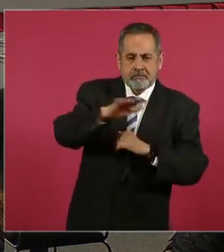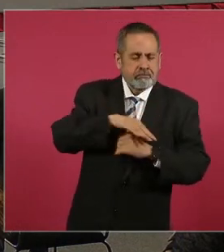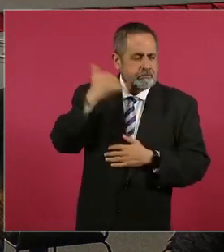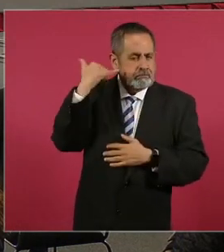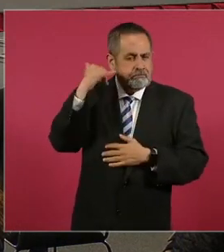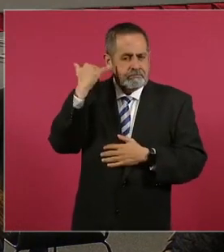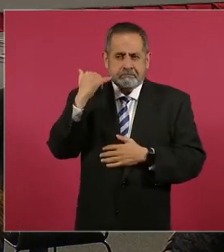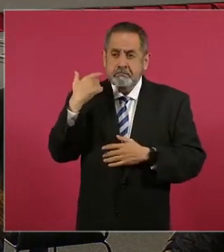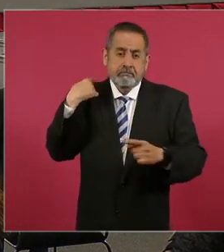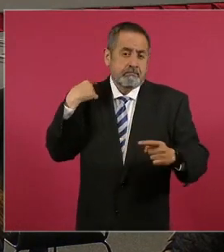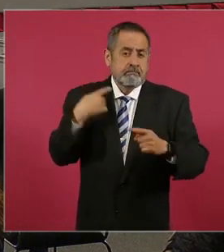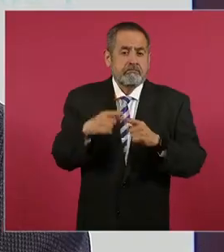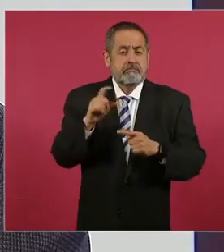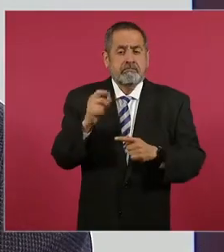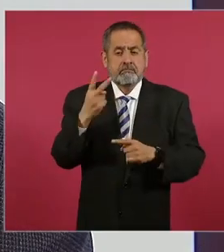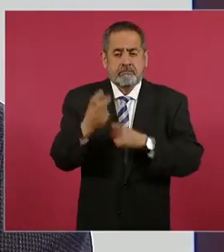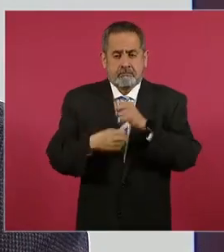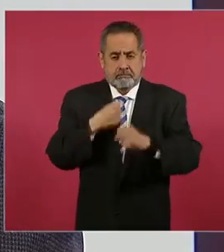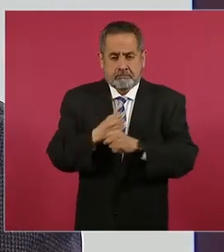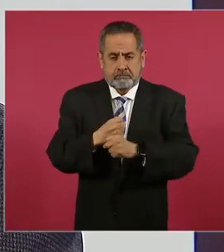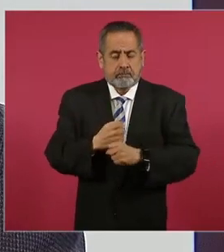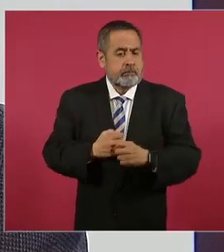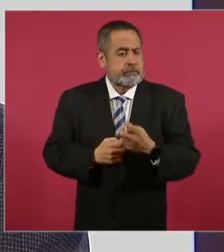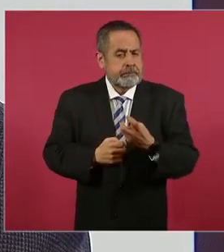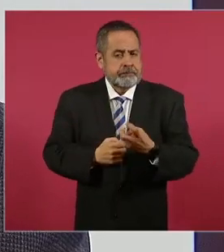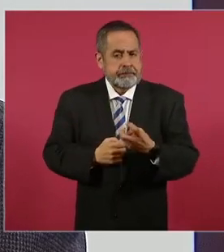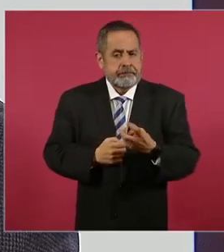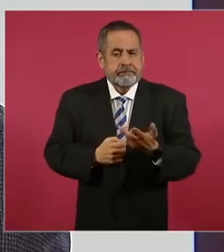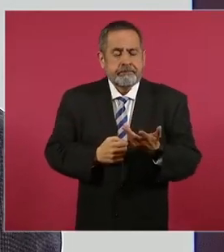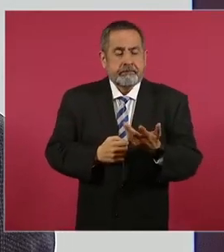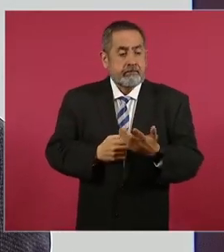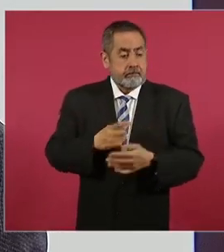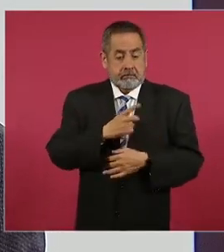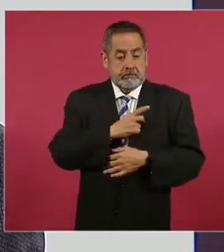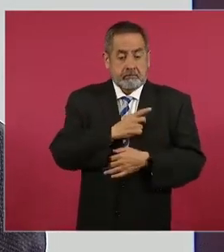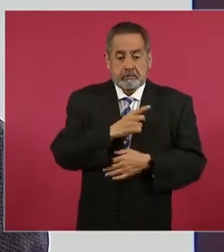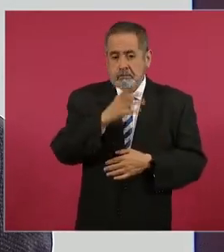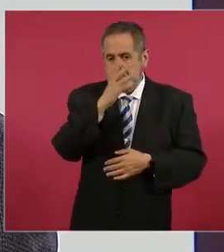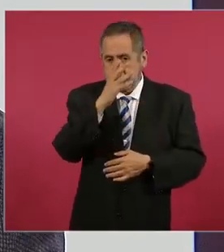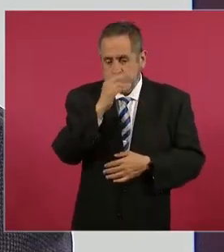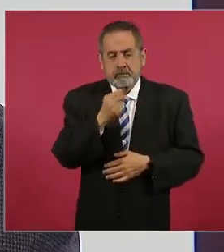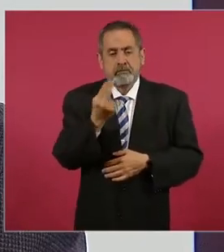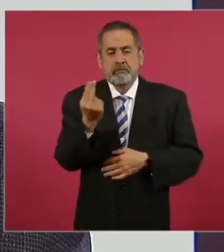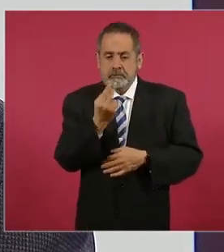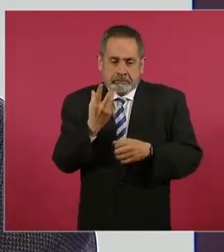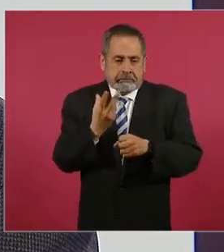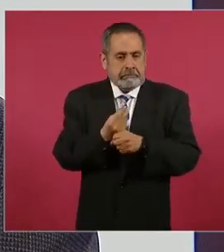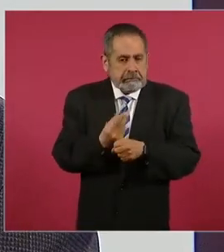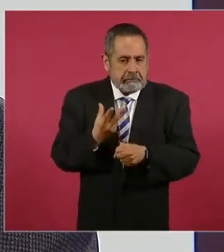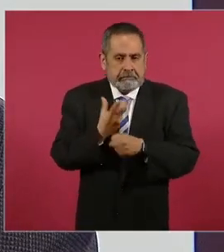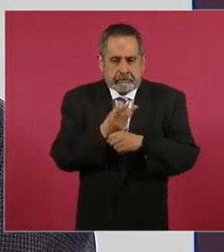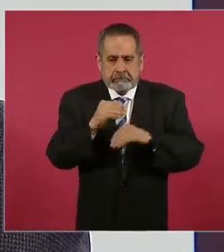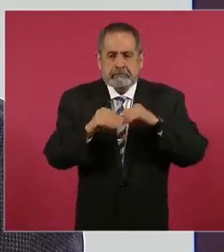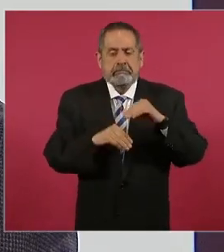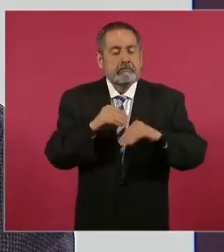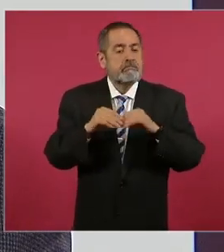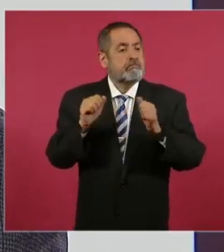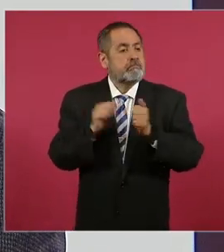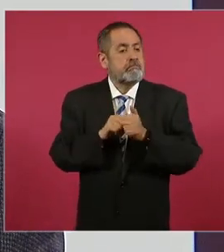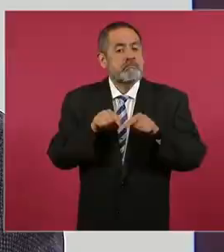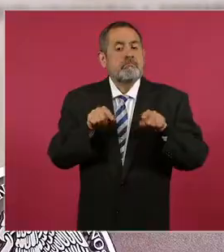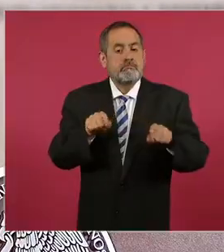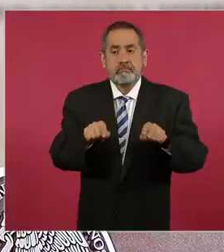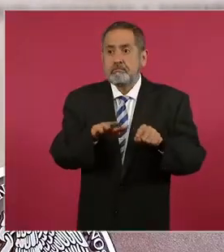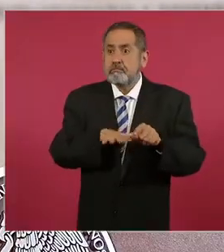Este gasoducto sería incapaz de cubrir la demanda por los proyectada por el crecimiento